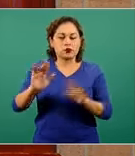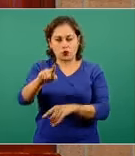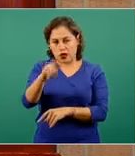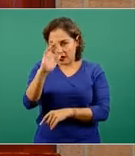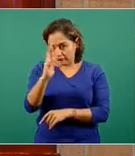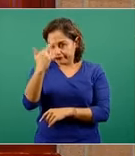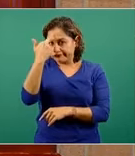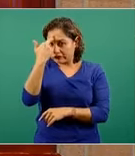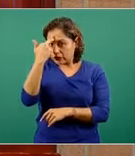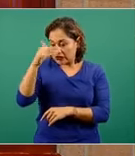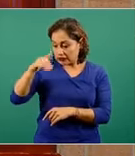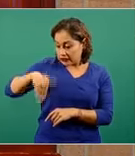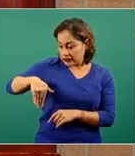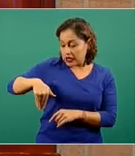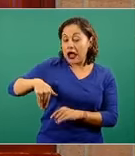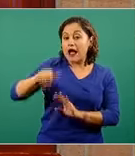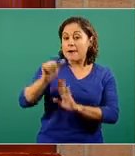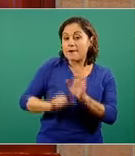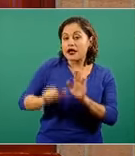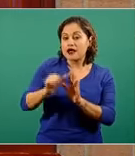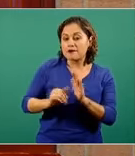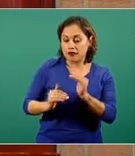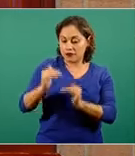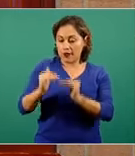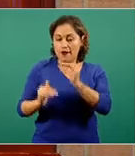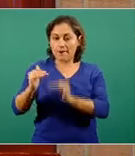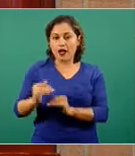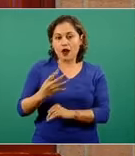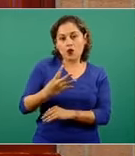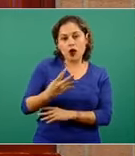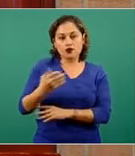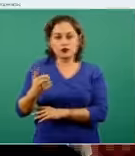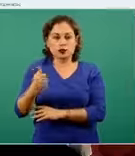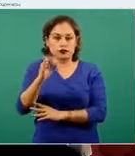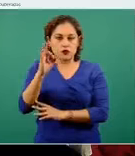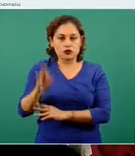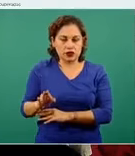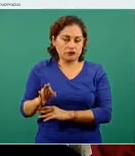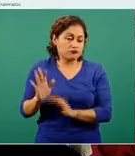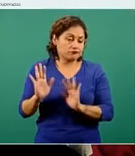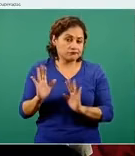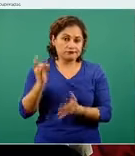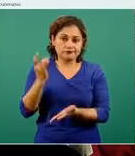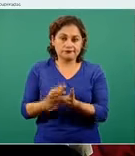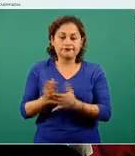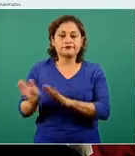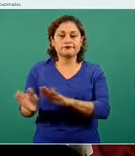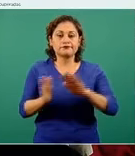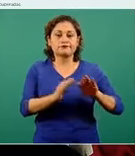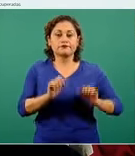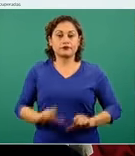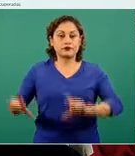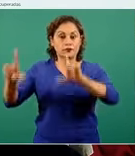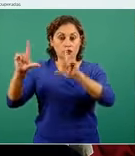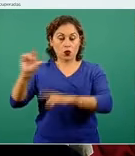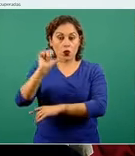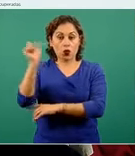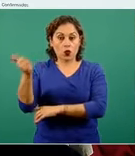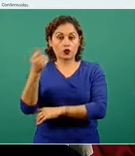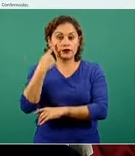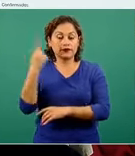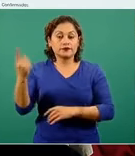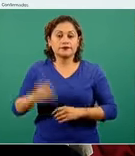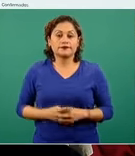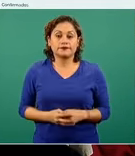este porcentaje ha fluctuado entre un 4 y un 6% precisamente. Si vemos la siguiente diapositiva, en ella, pues